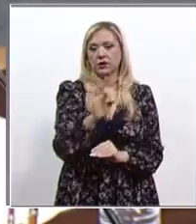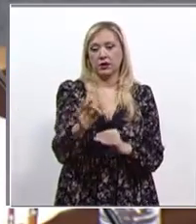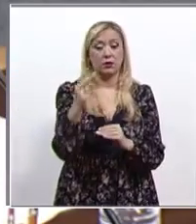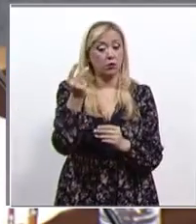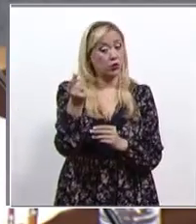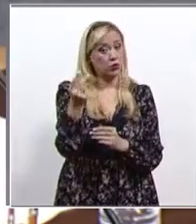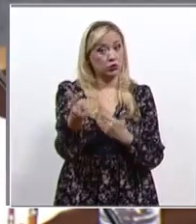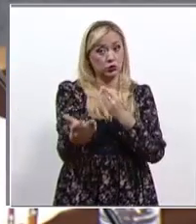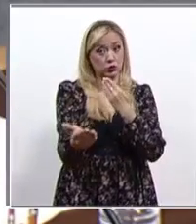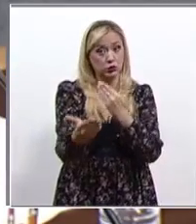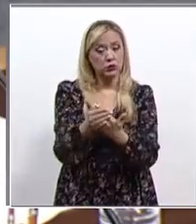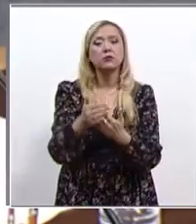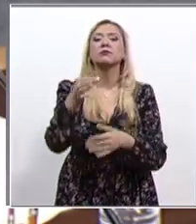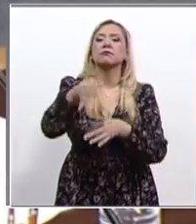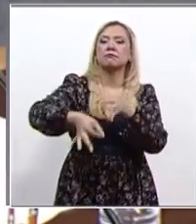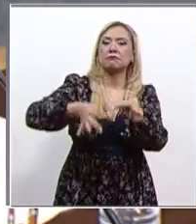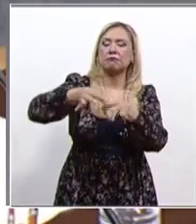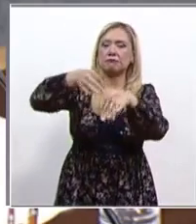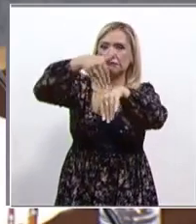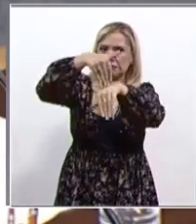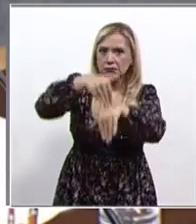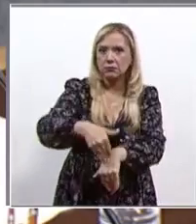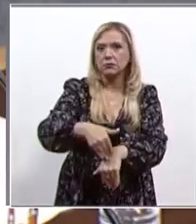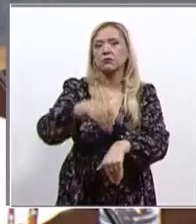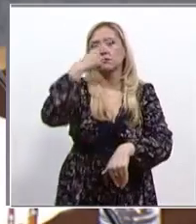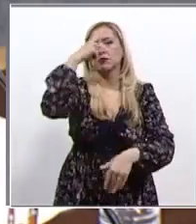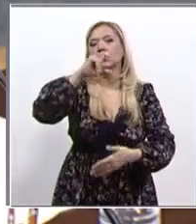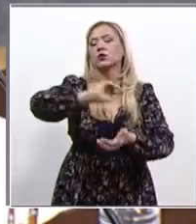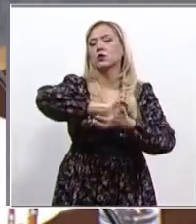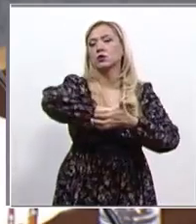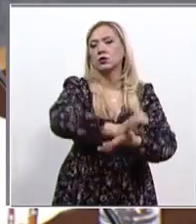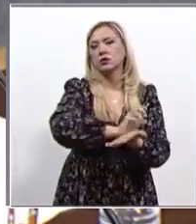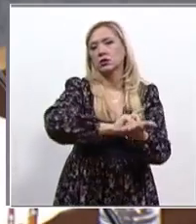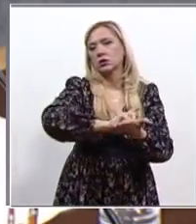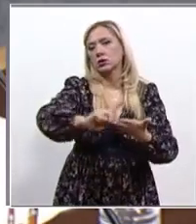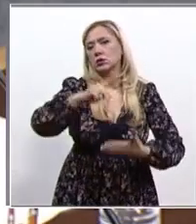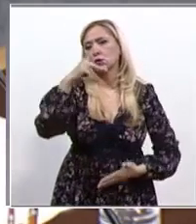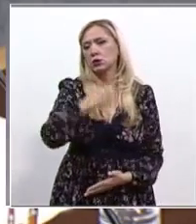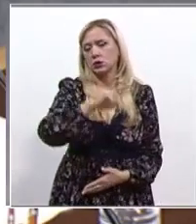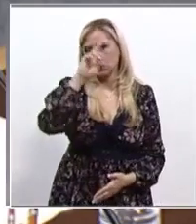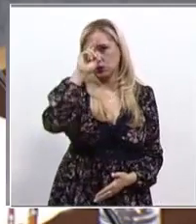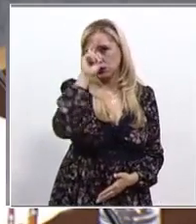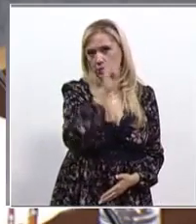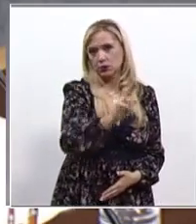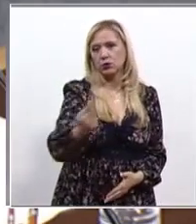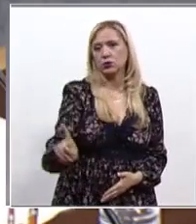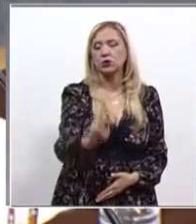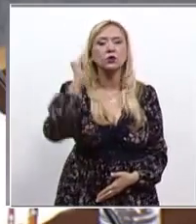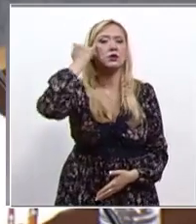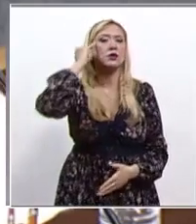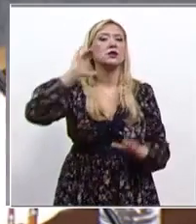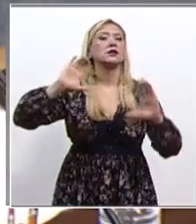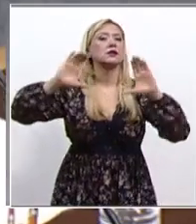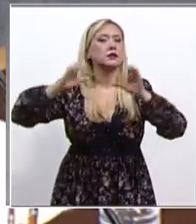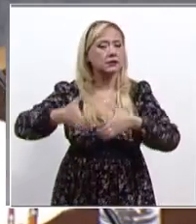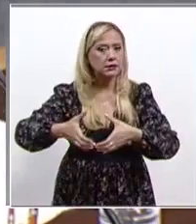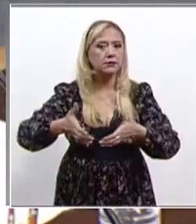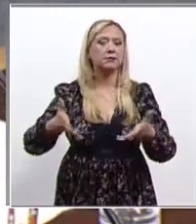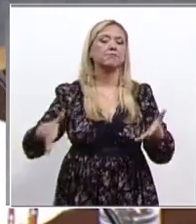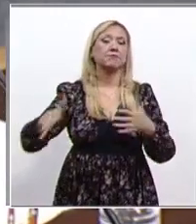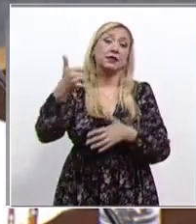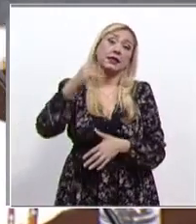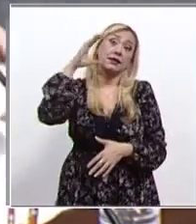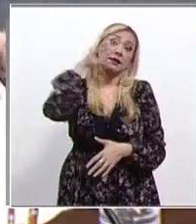todo momento cumplir con los elementos de validez del procedimiento en cuestión a efecto de garantizar los derechos de los pueblos y comunidades indígenas y